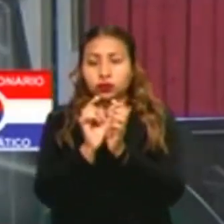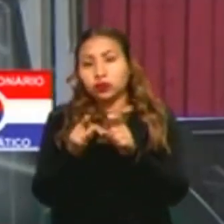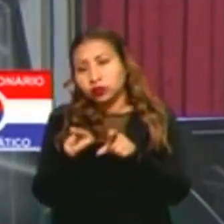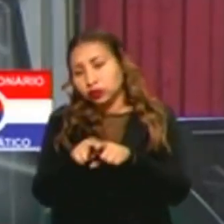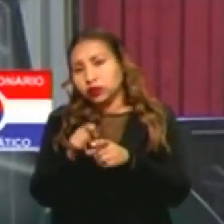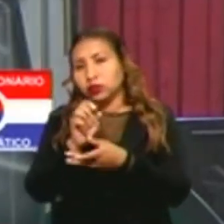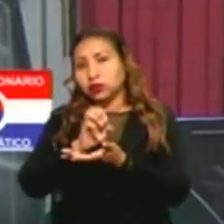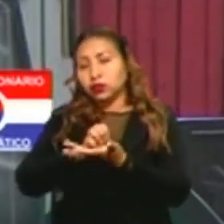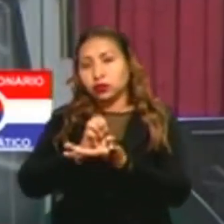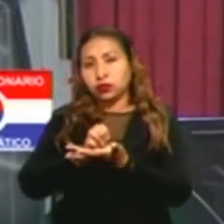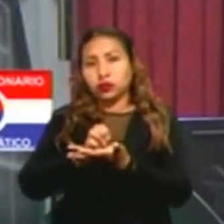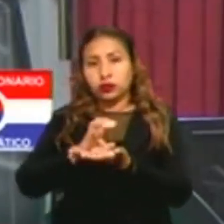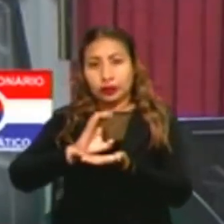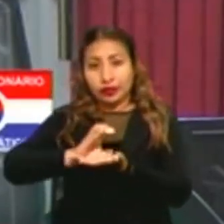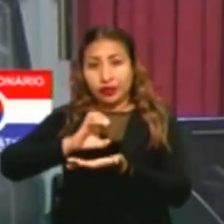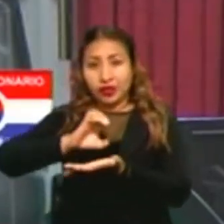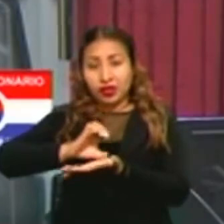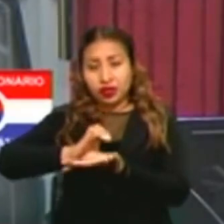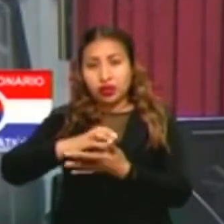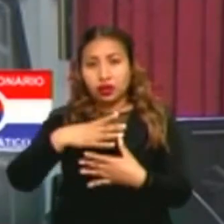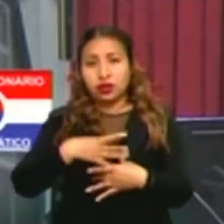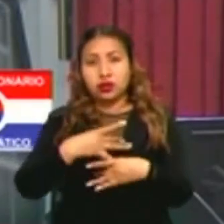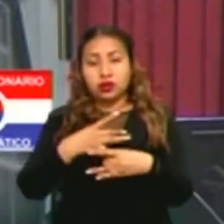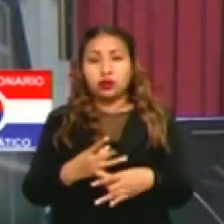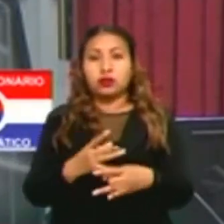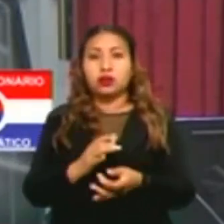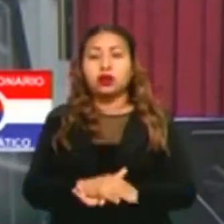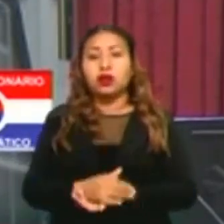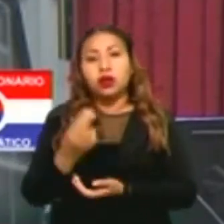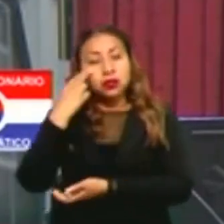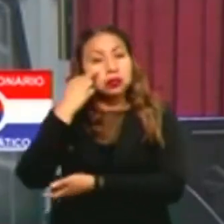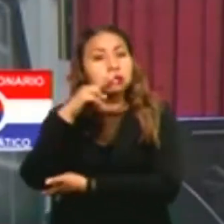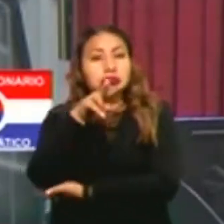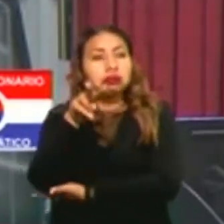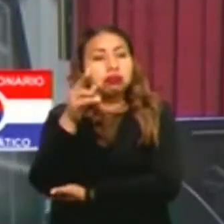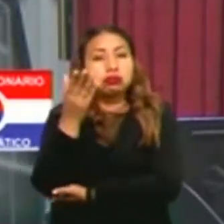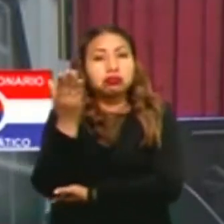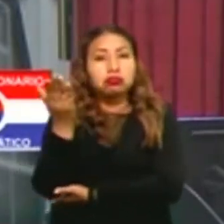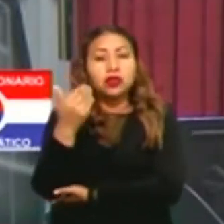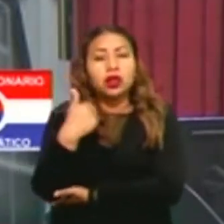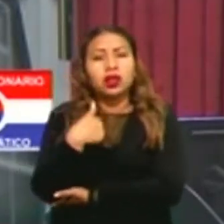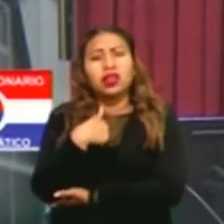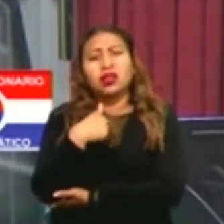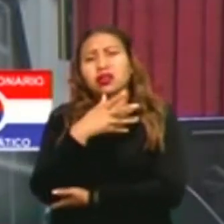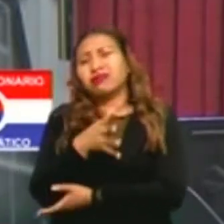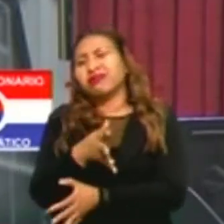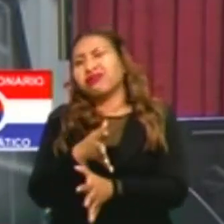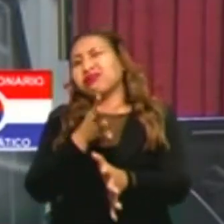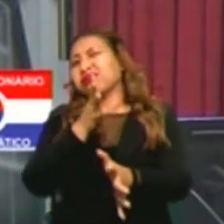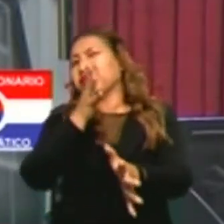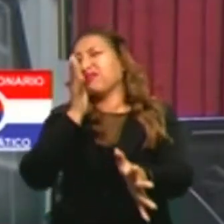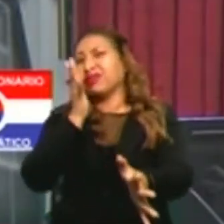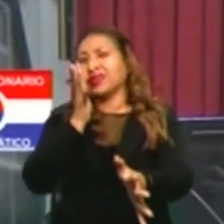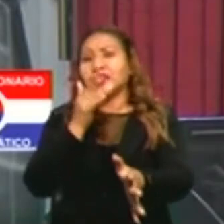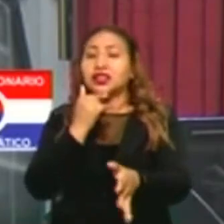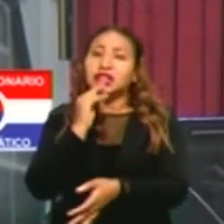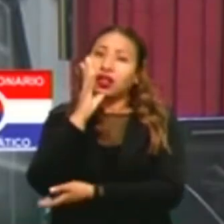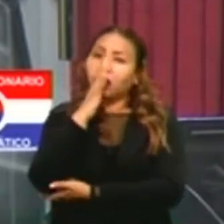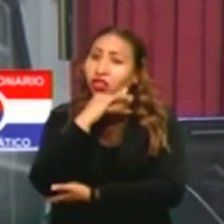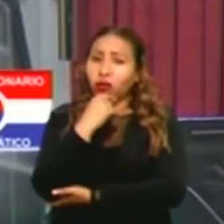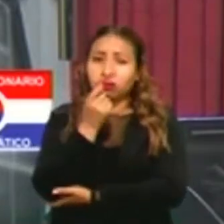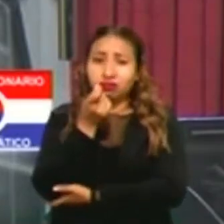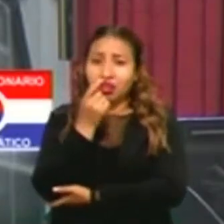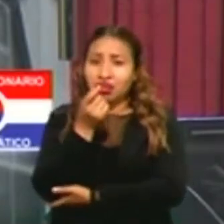de salud. Cuando tú vas a la Caja del Seguro Social ves que tienes que hacer unas filas enormes, no hay